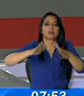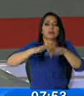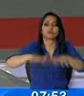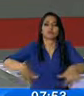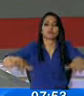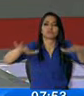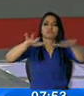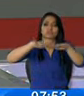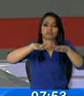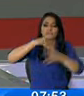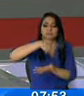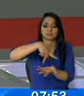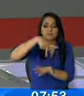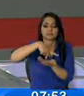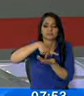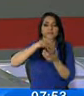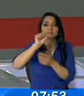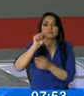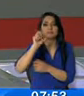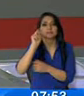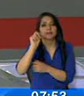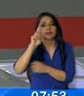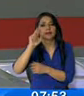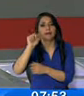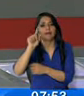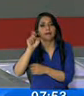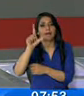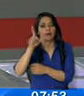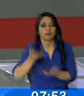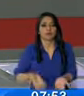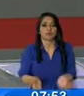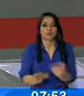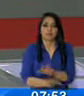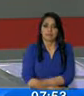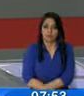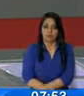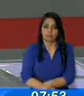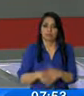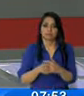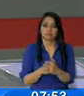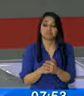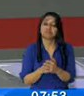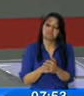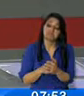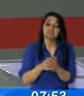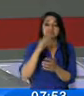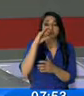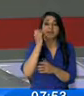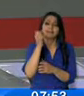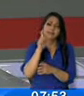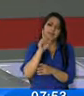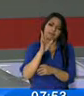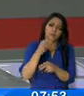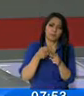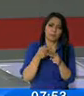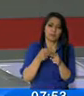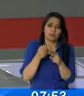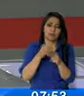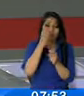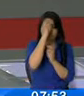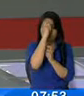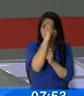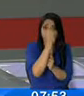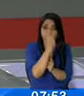esto en la parroquia de San Rafael allá en otavalo el coraza o cacique preside un homenaje